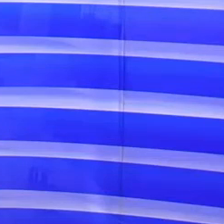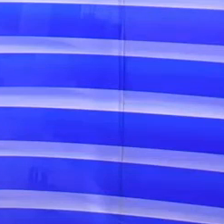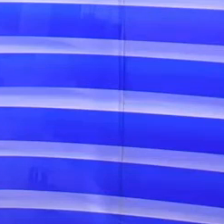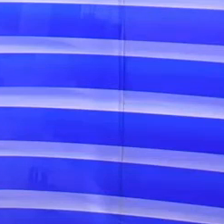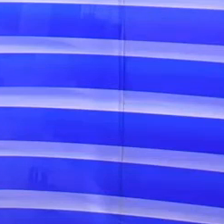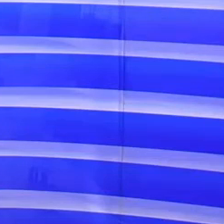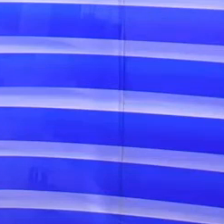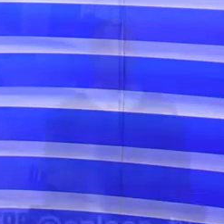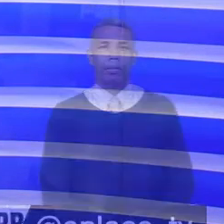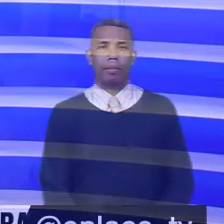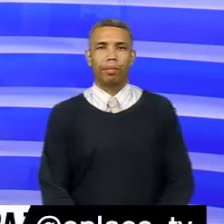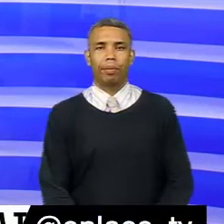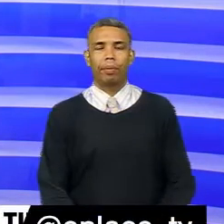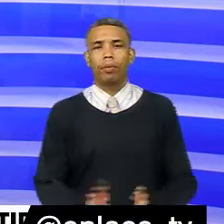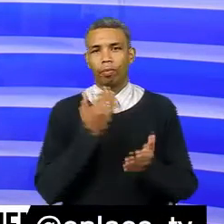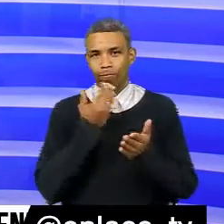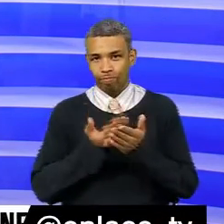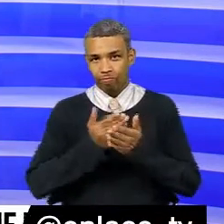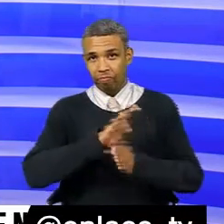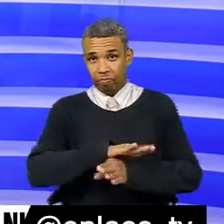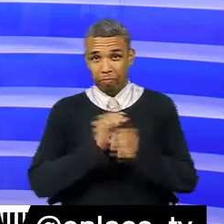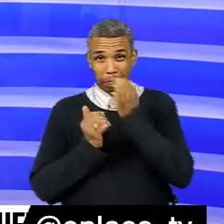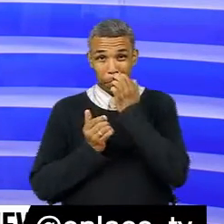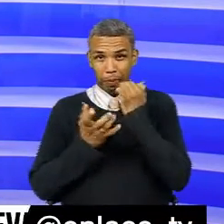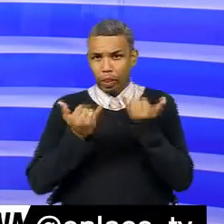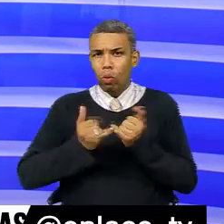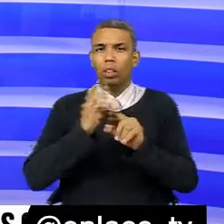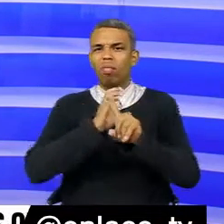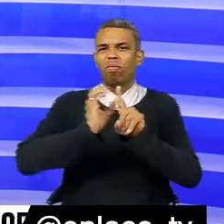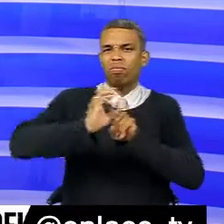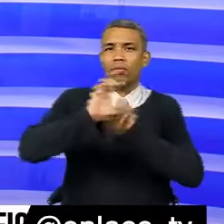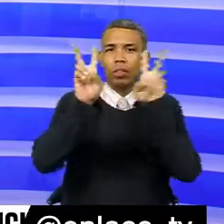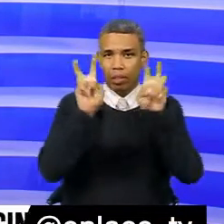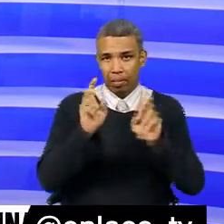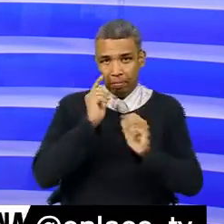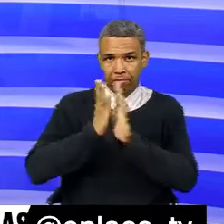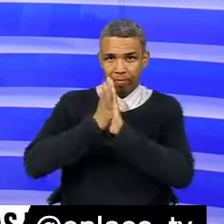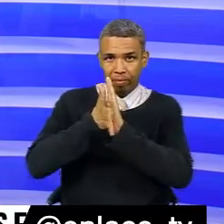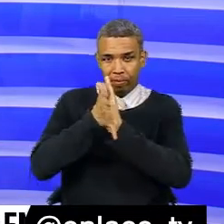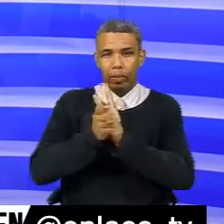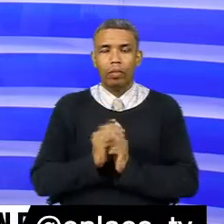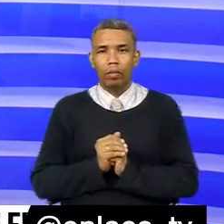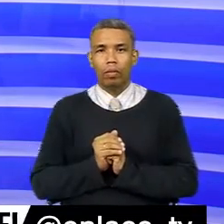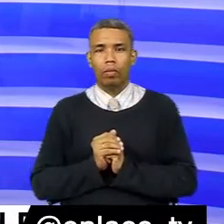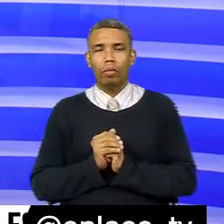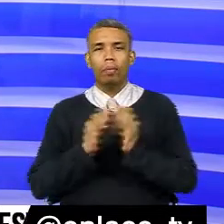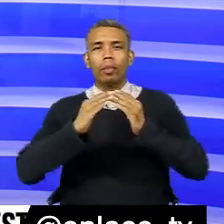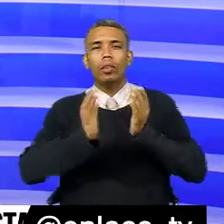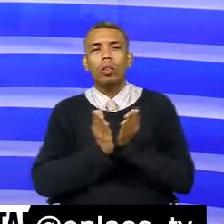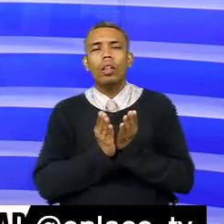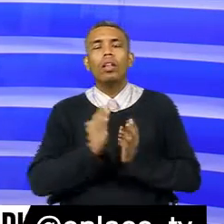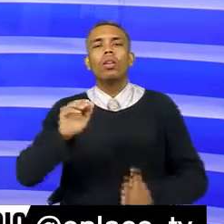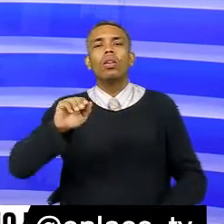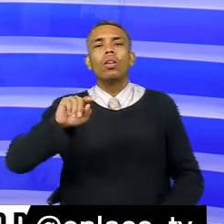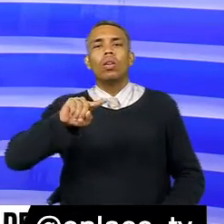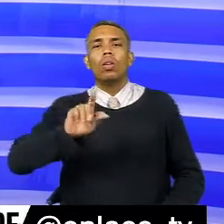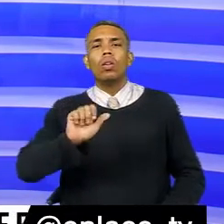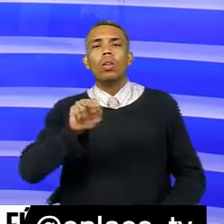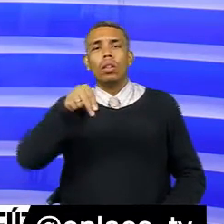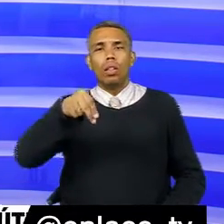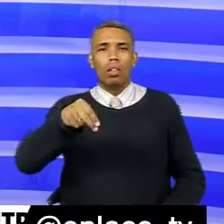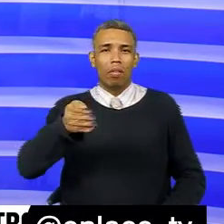Muy buenas tardes, bienvenidos a la buena información de cultura y entretenimiento en La Mira. Les cuento que el seminario San Pedro Claver rindió homenaje póstumo al